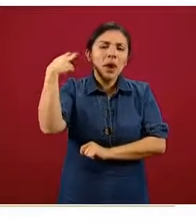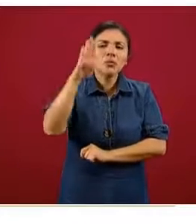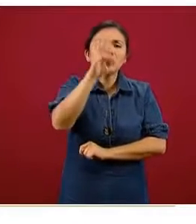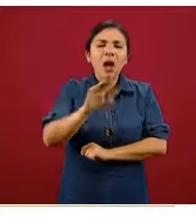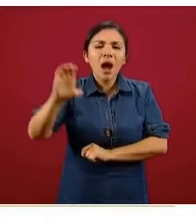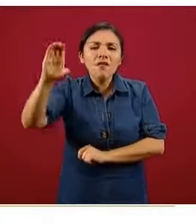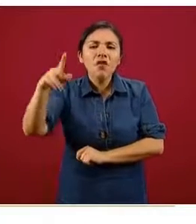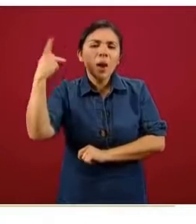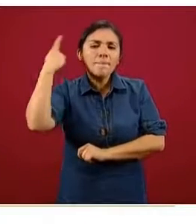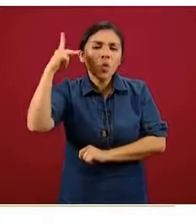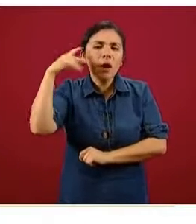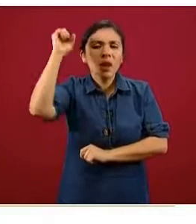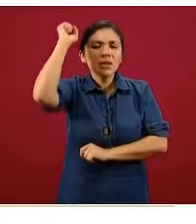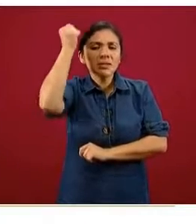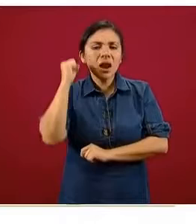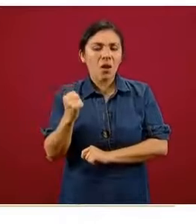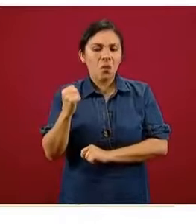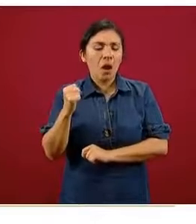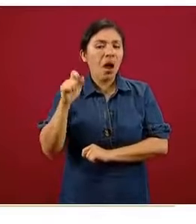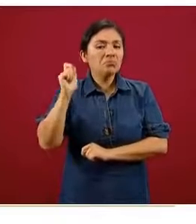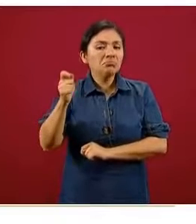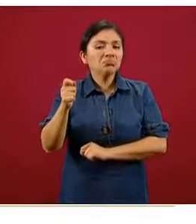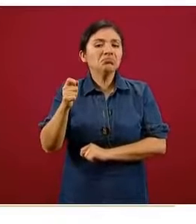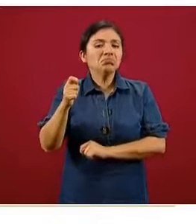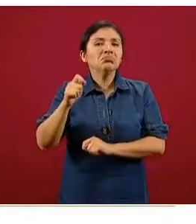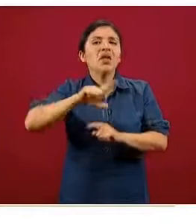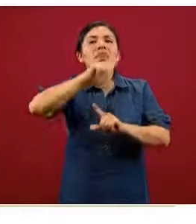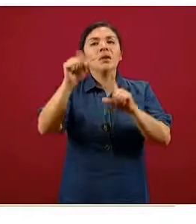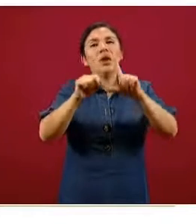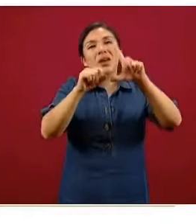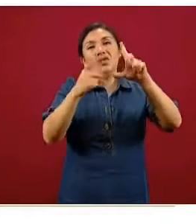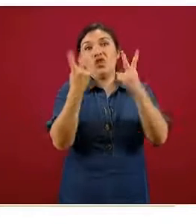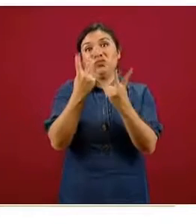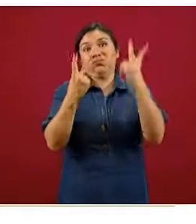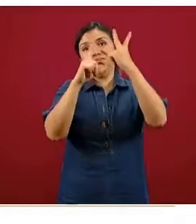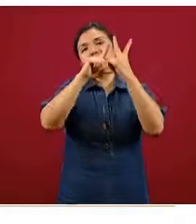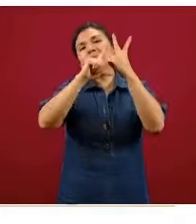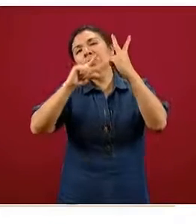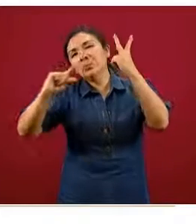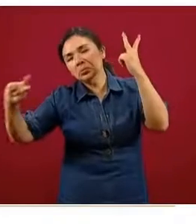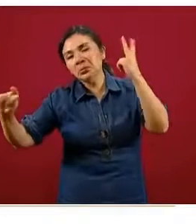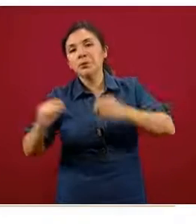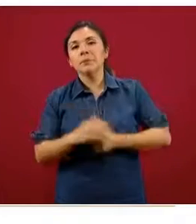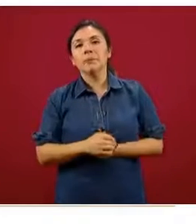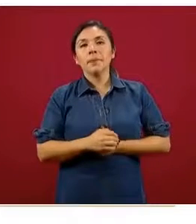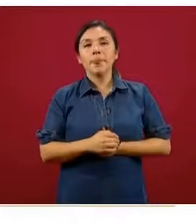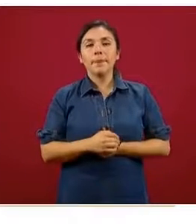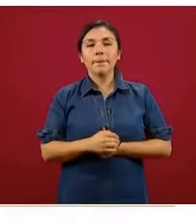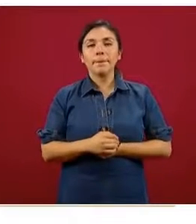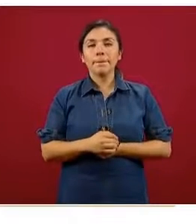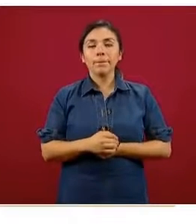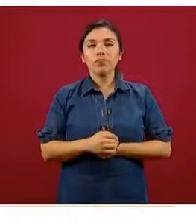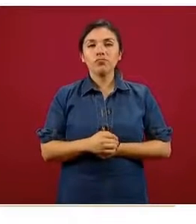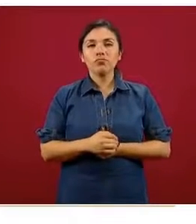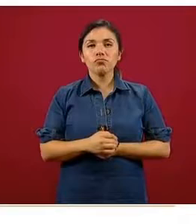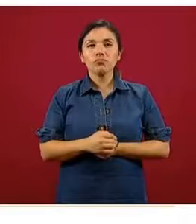California, Puebla y Sinaloa, que son los que seguirían en ese mismo orden. Veamos la siguiente diapositiva.